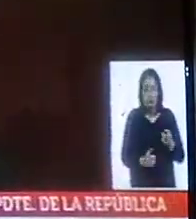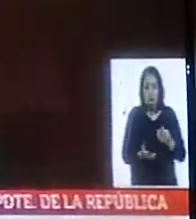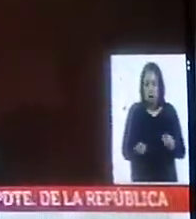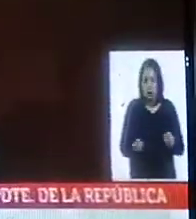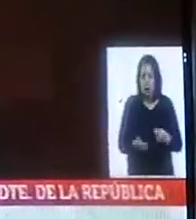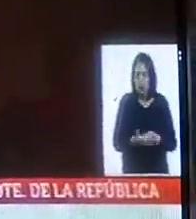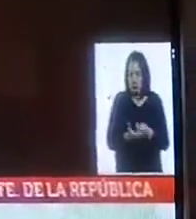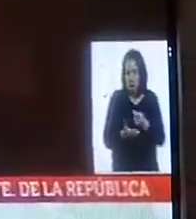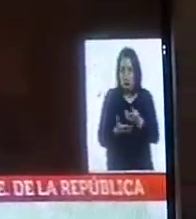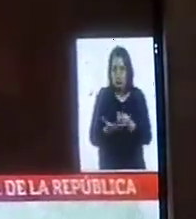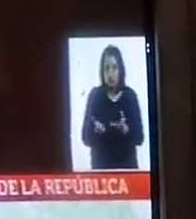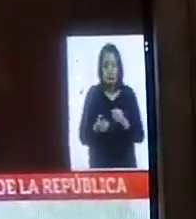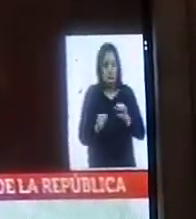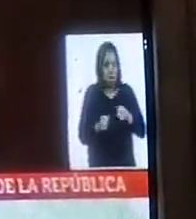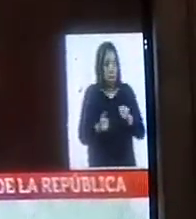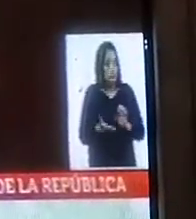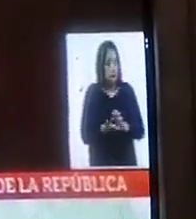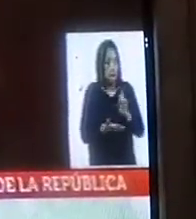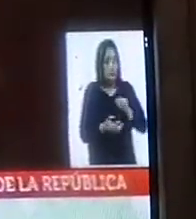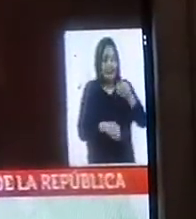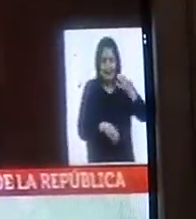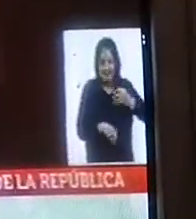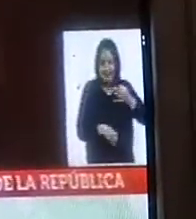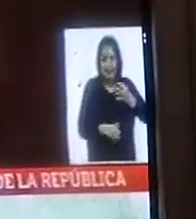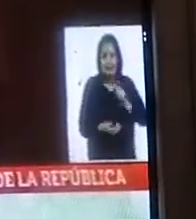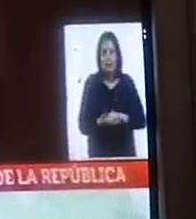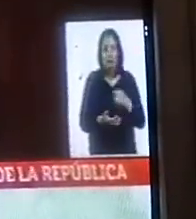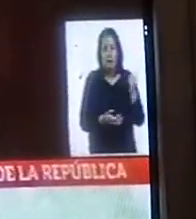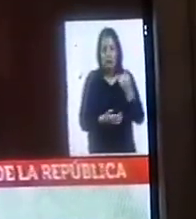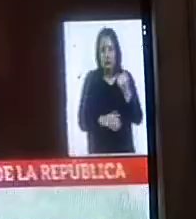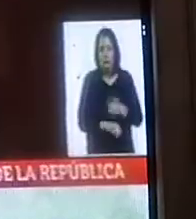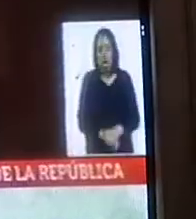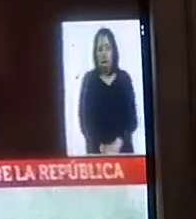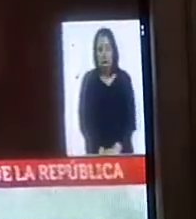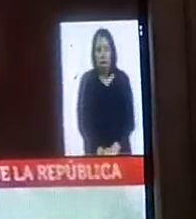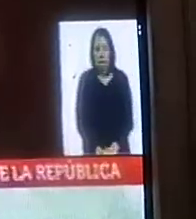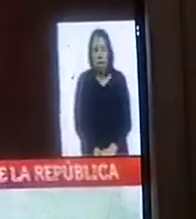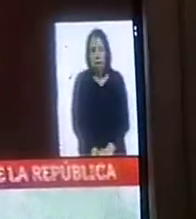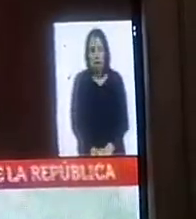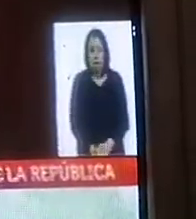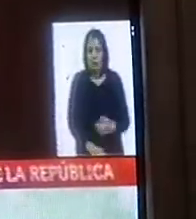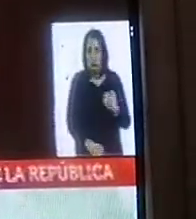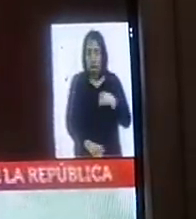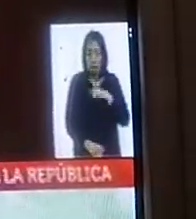estímulos que garanticen una educación de calidad para todos los